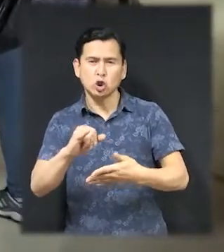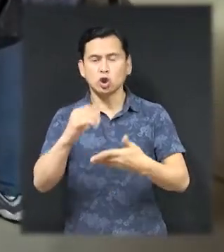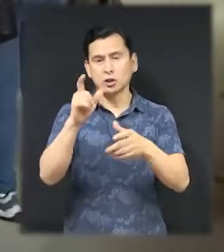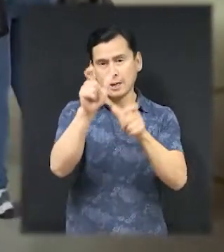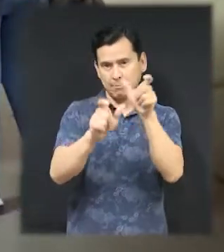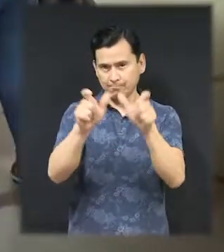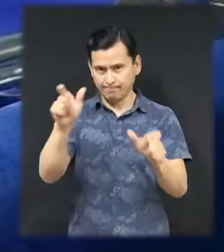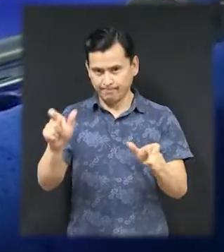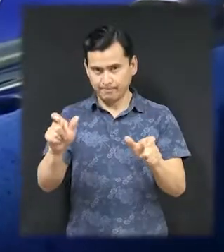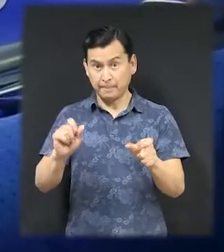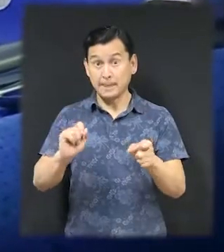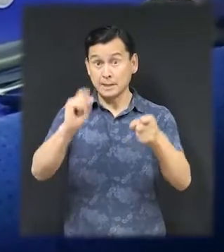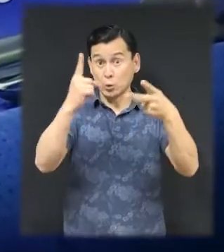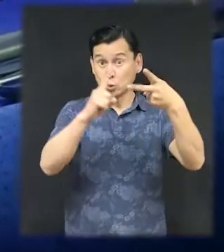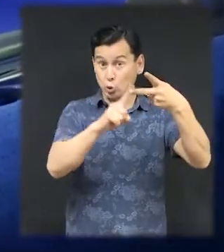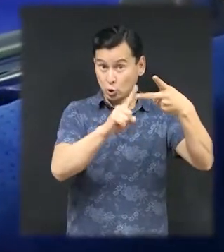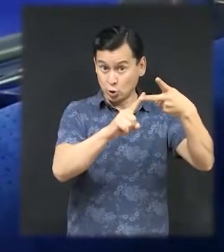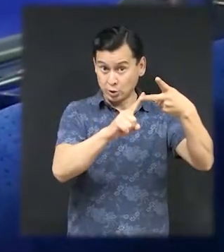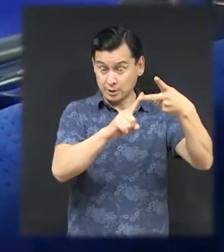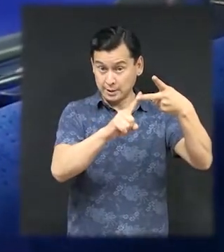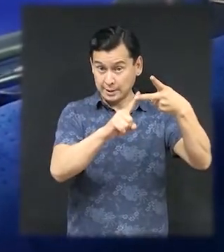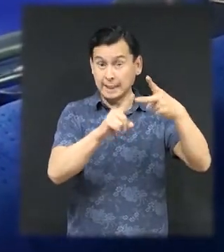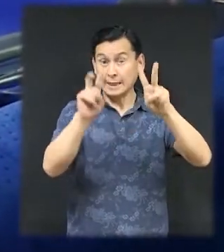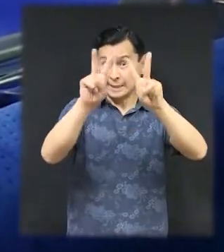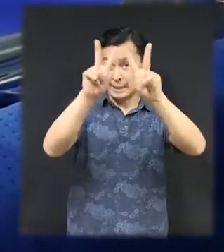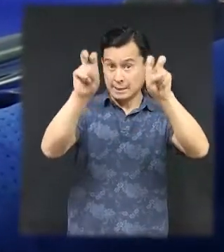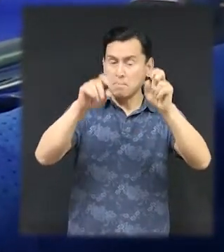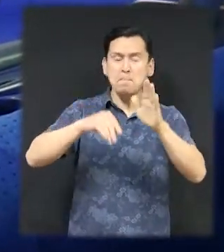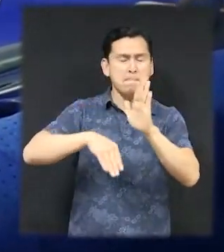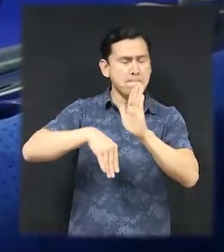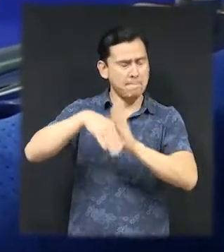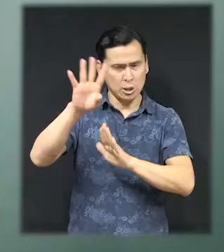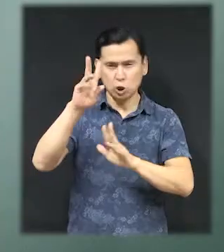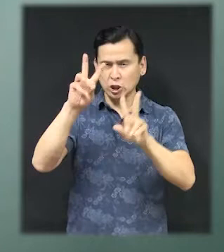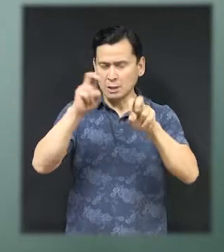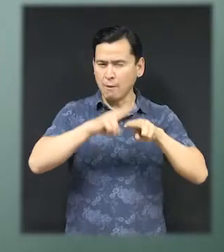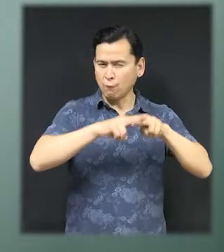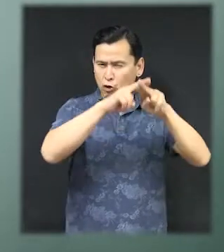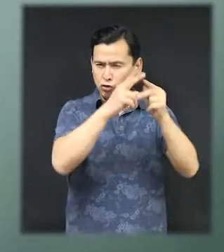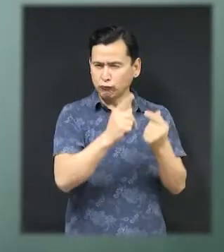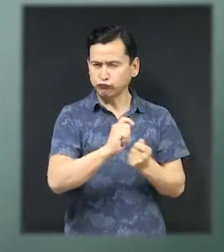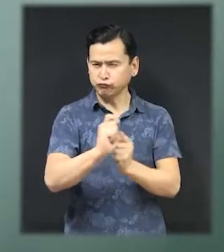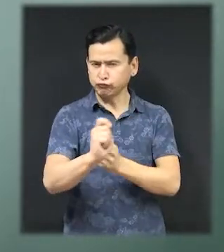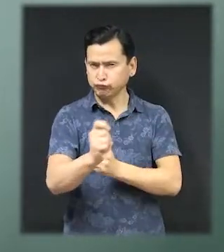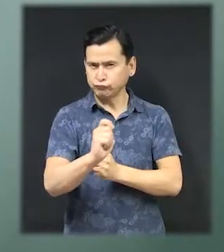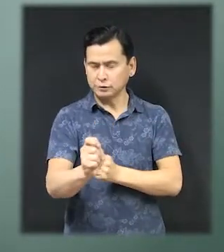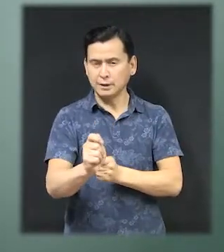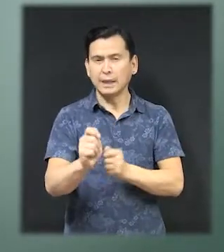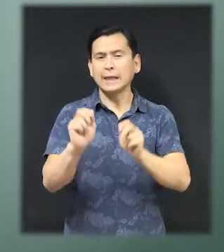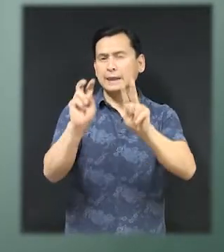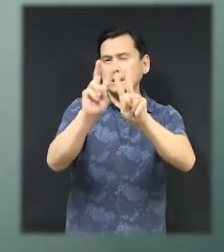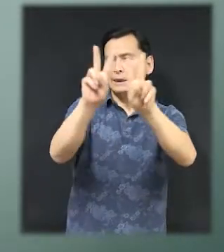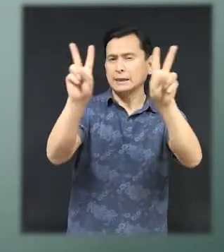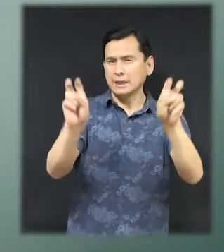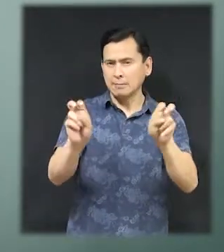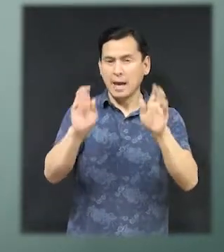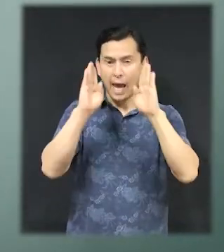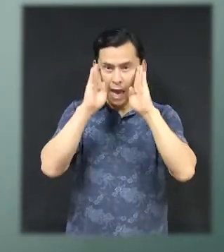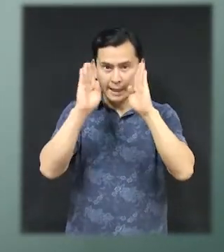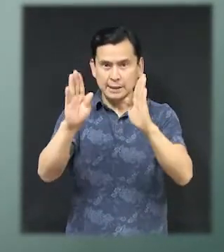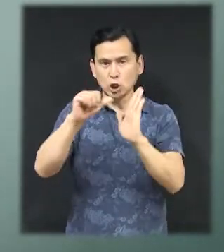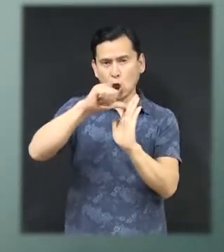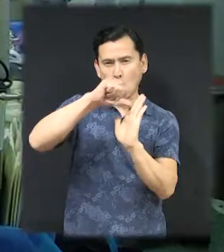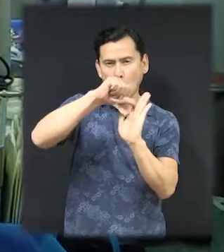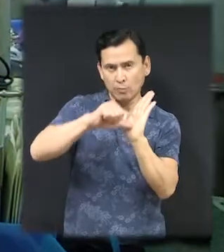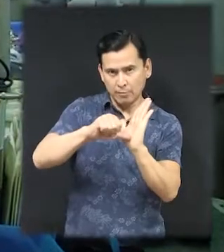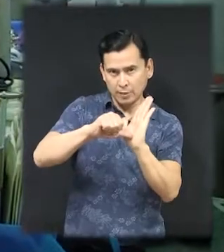nuestros pacientes. Un segundo gran ámbito, que es el de mayor concentración de recursos, refiere a la